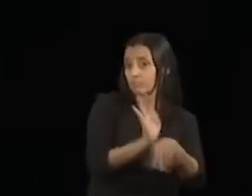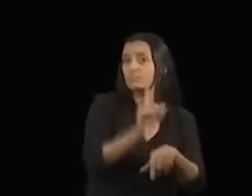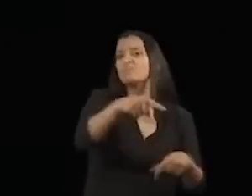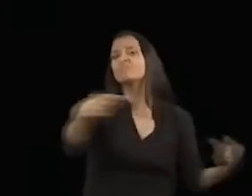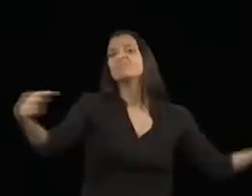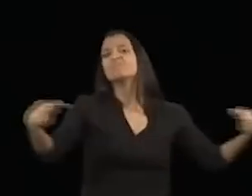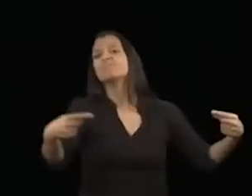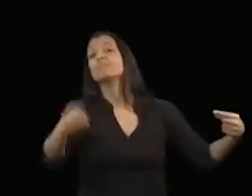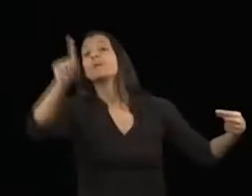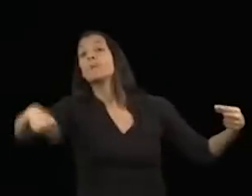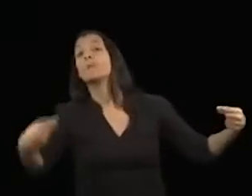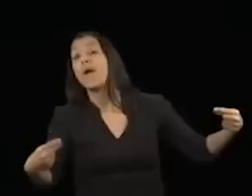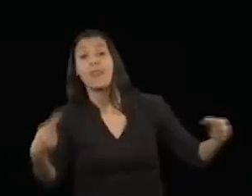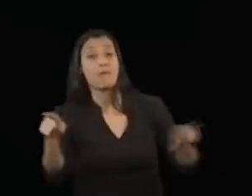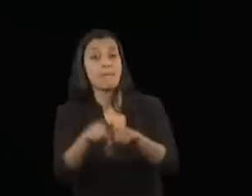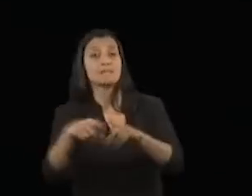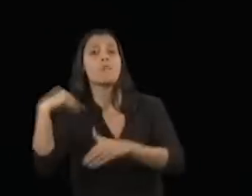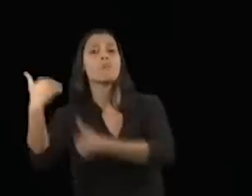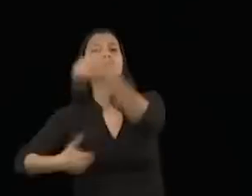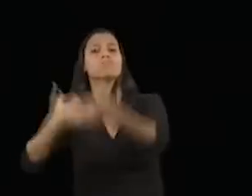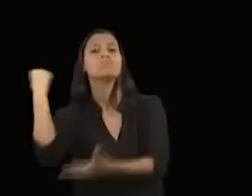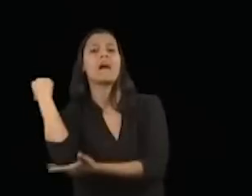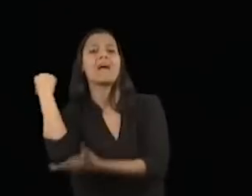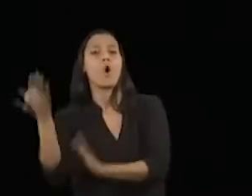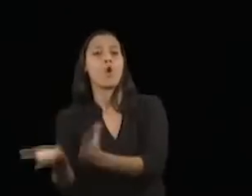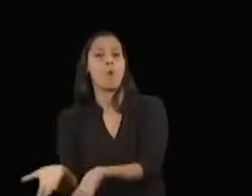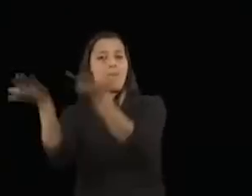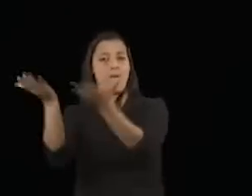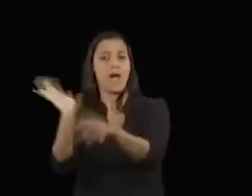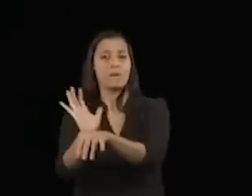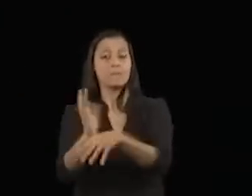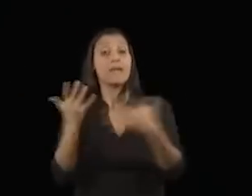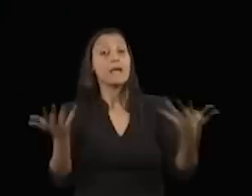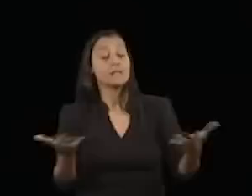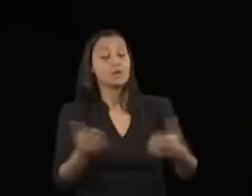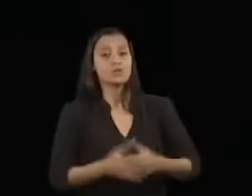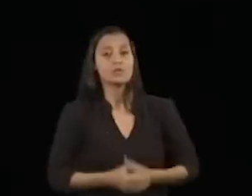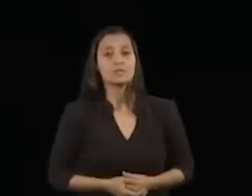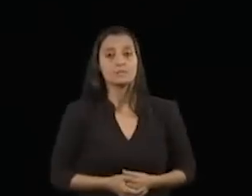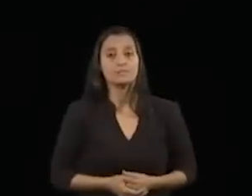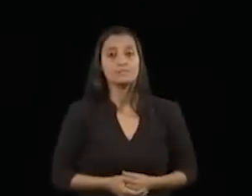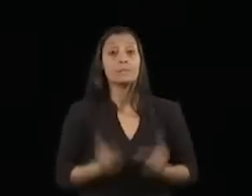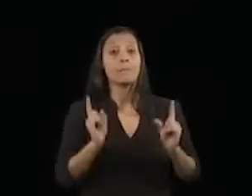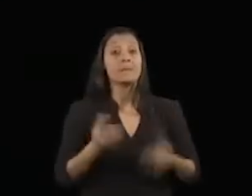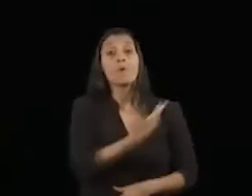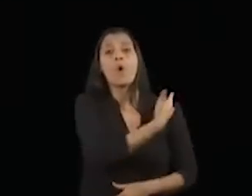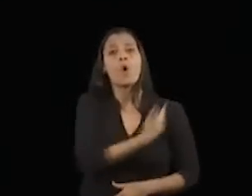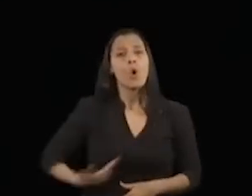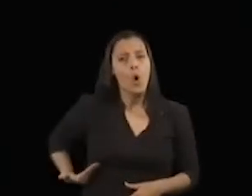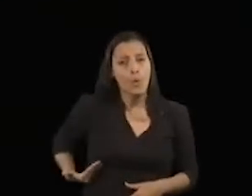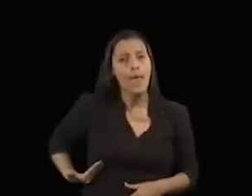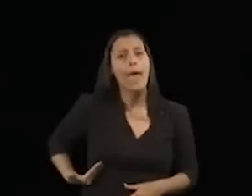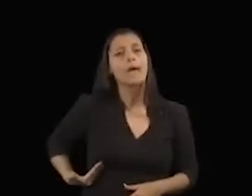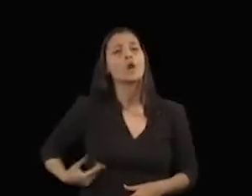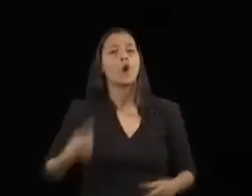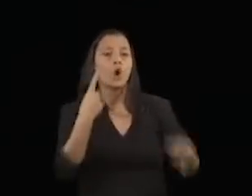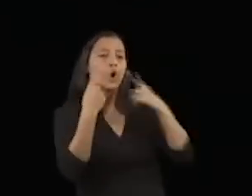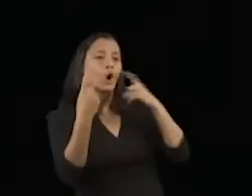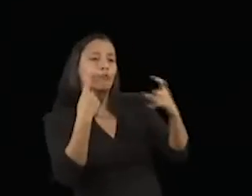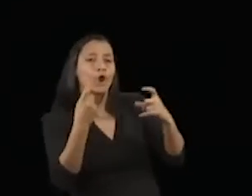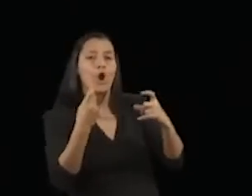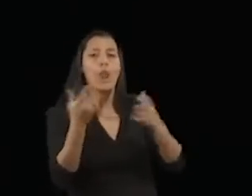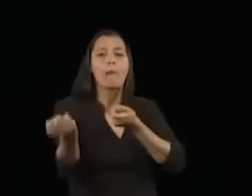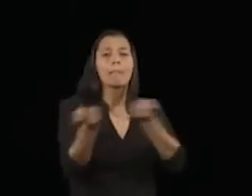es lo que genera crecimiento económico. Y cuando los gobiernos se ponen a regular los